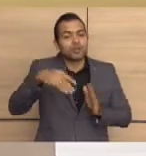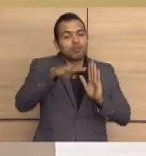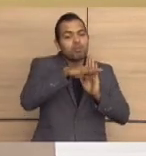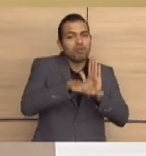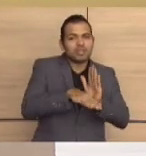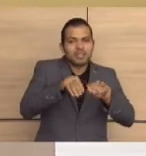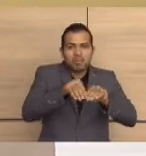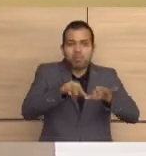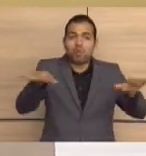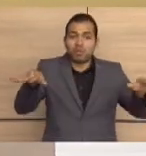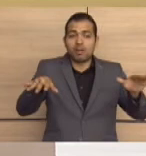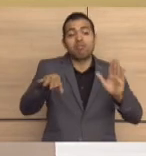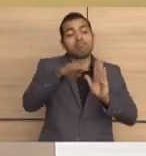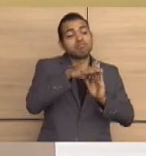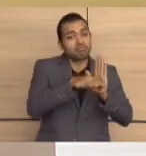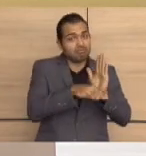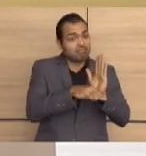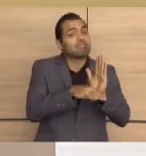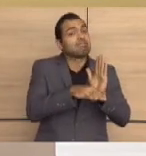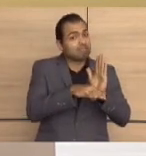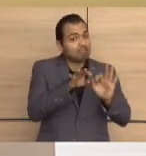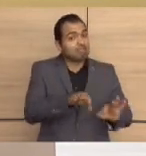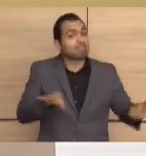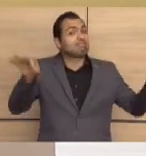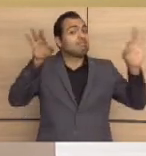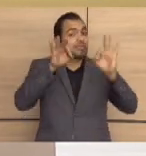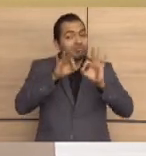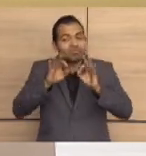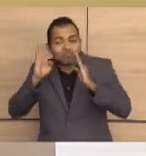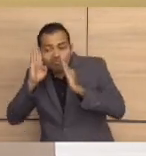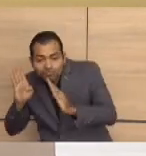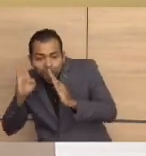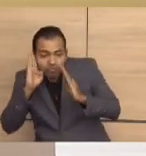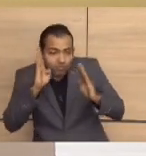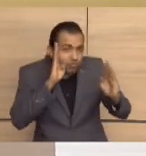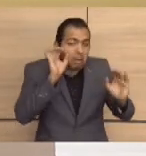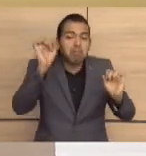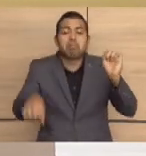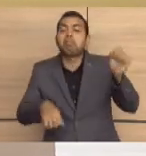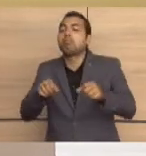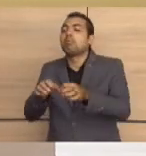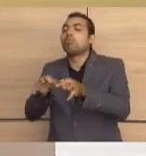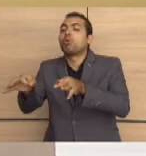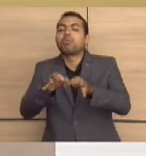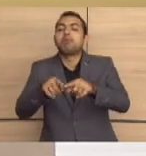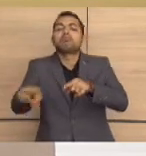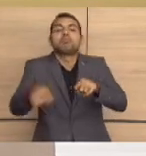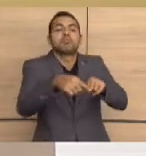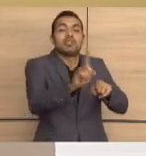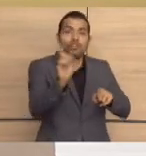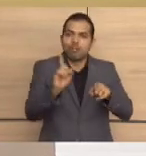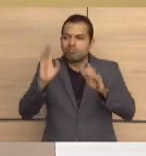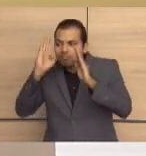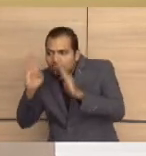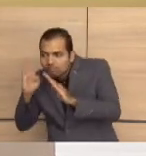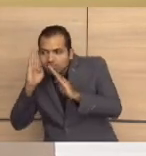de, primero, escuchar a las regiones, lo decía esta mañana muy bien el profesor Ospina, ¿sí?